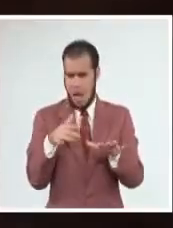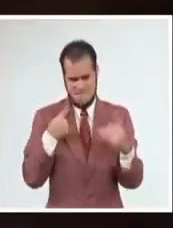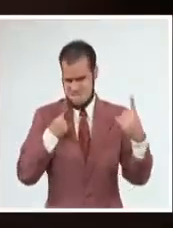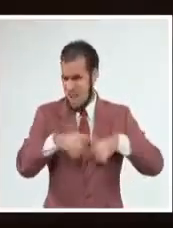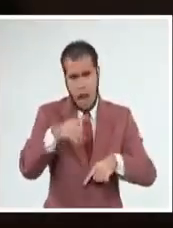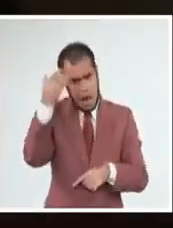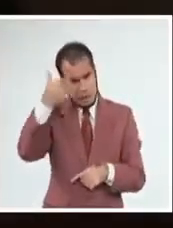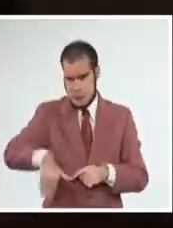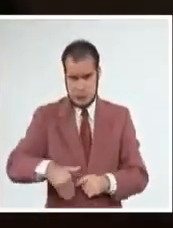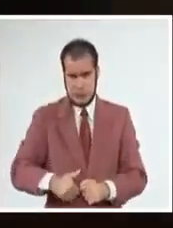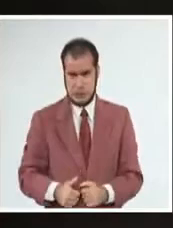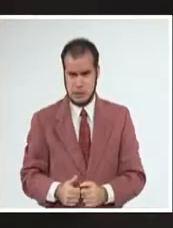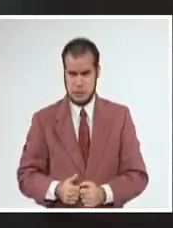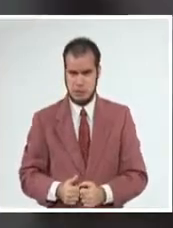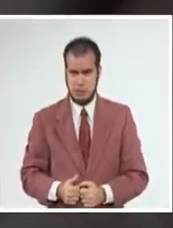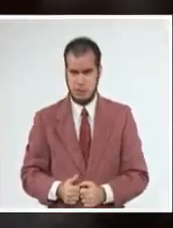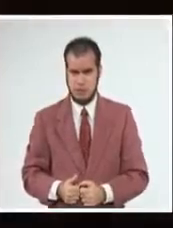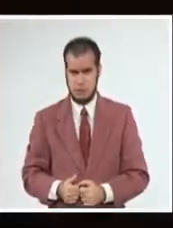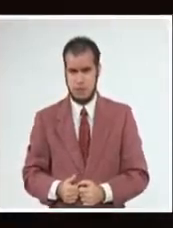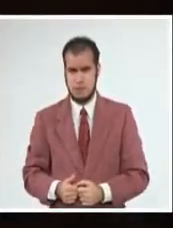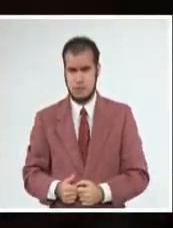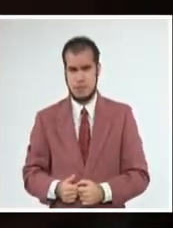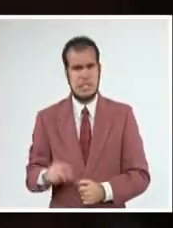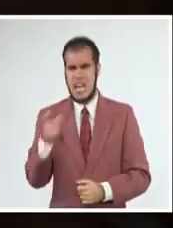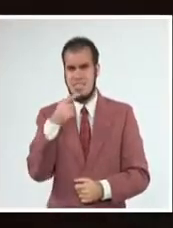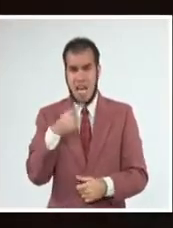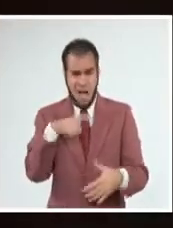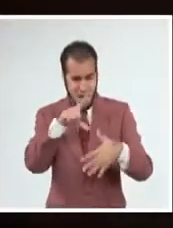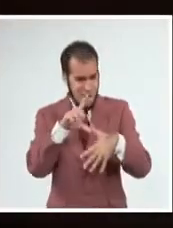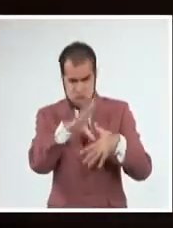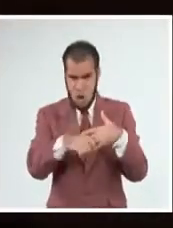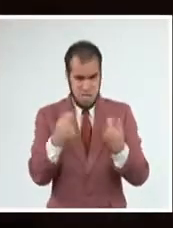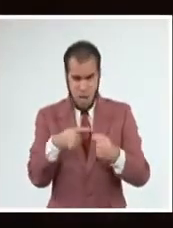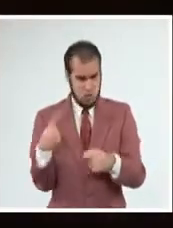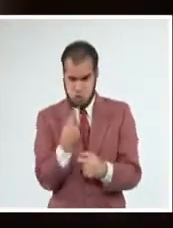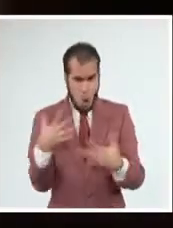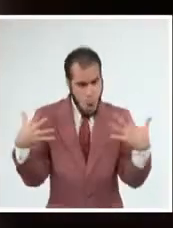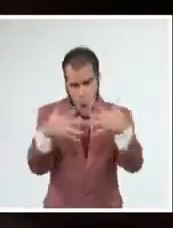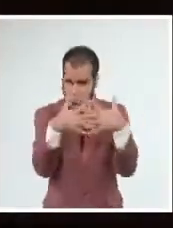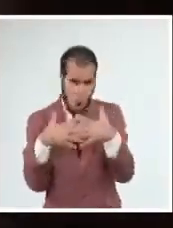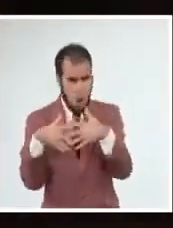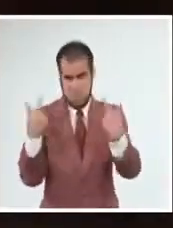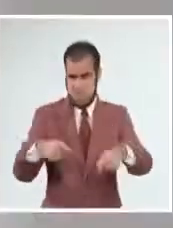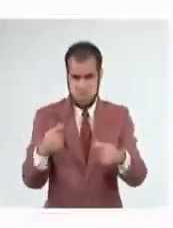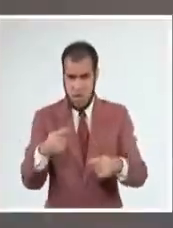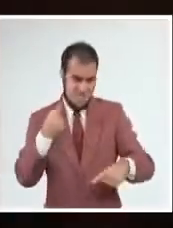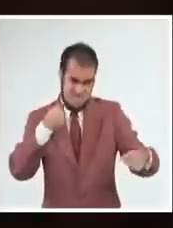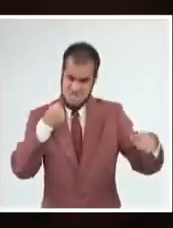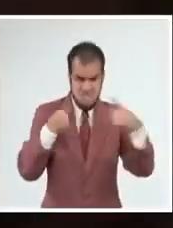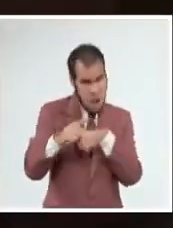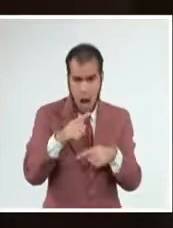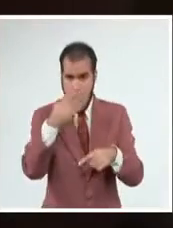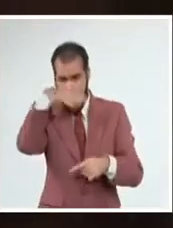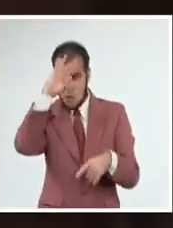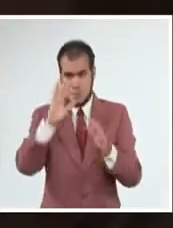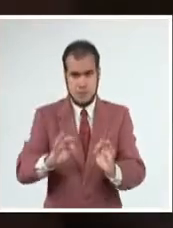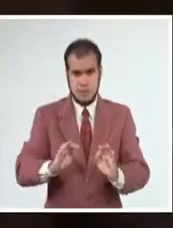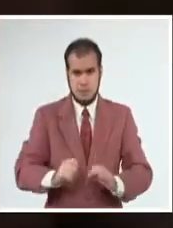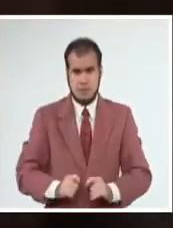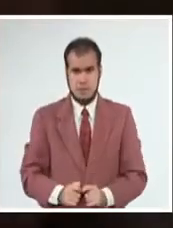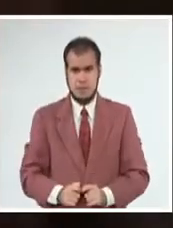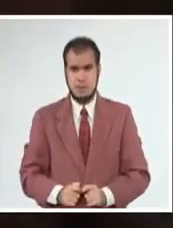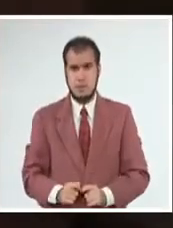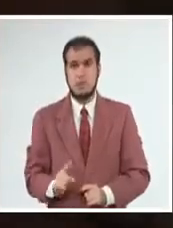toda Latinoamérica, hay que unirse, y vamos a unirnos, y vamos rumbo sur. La LNNC